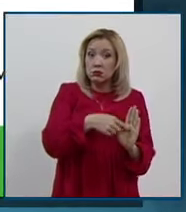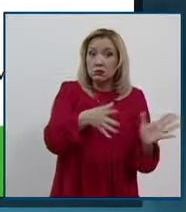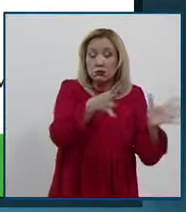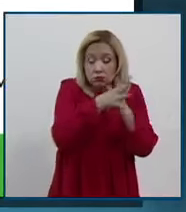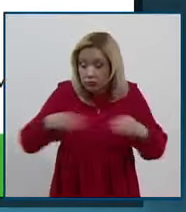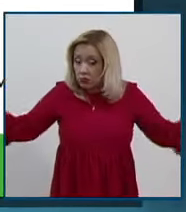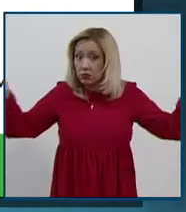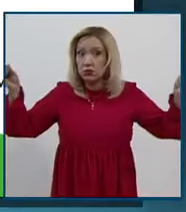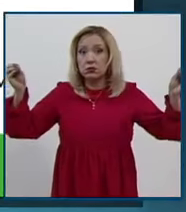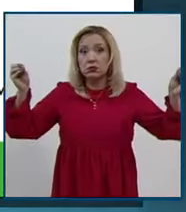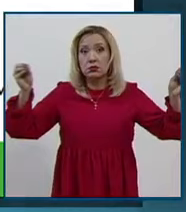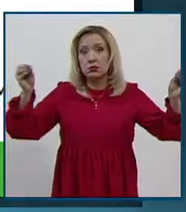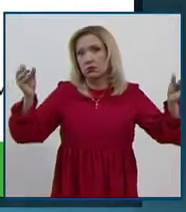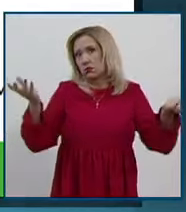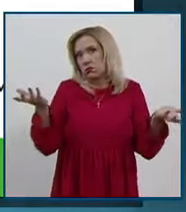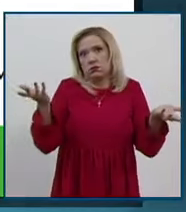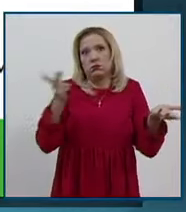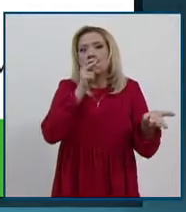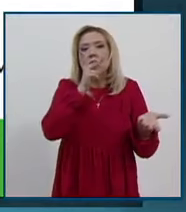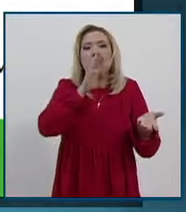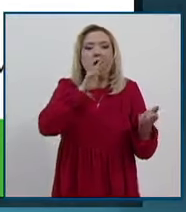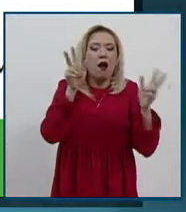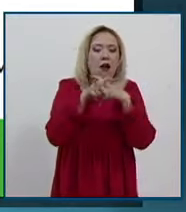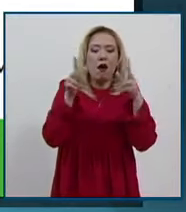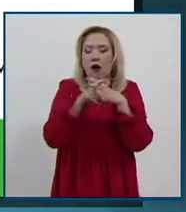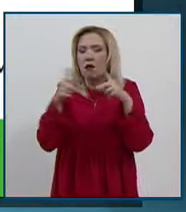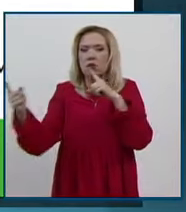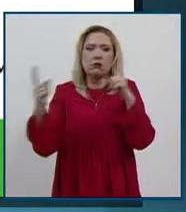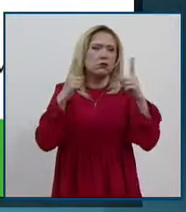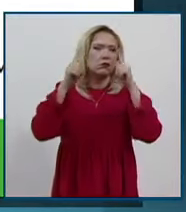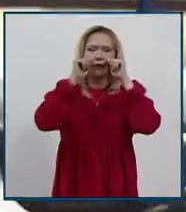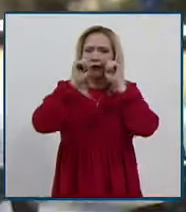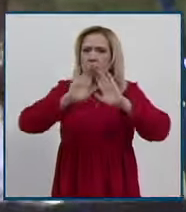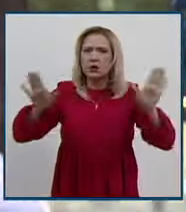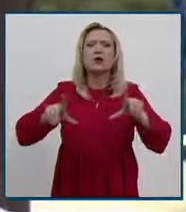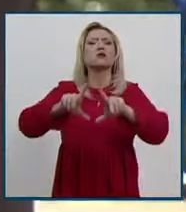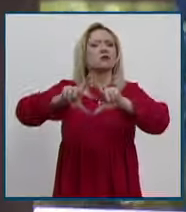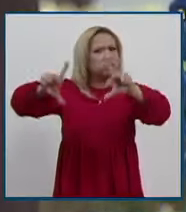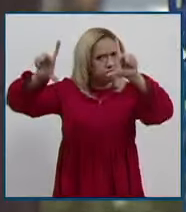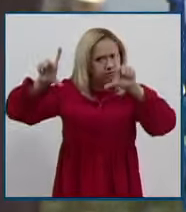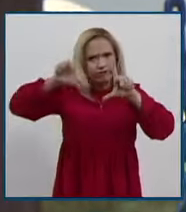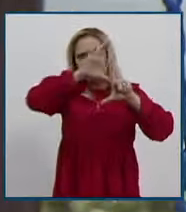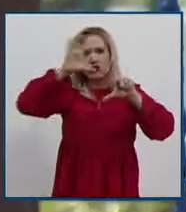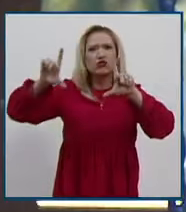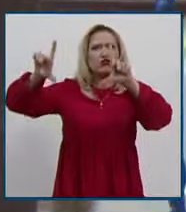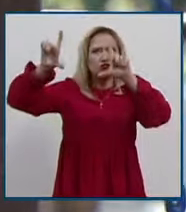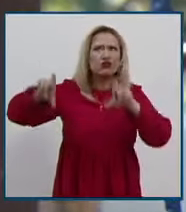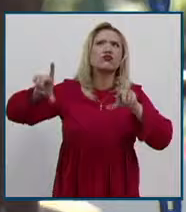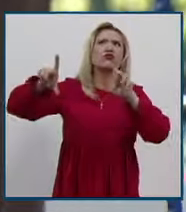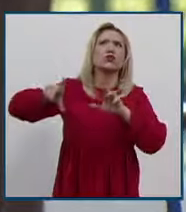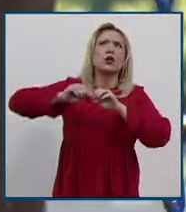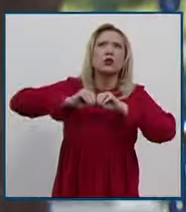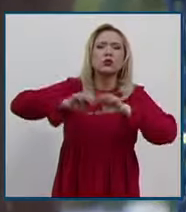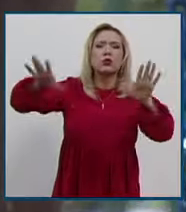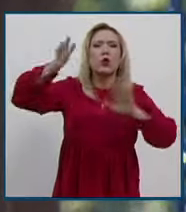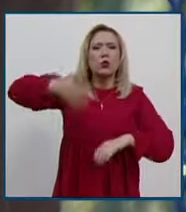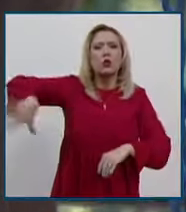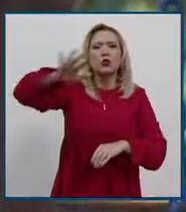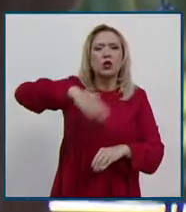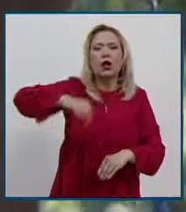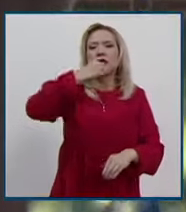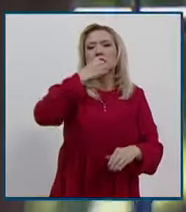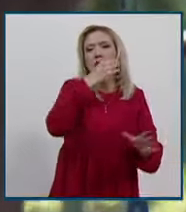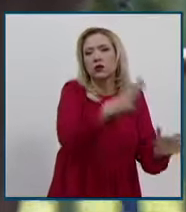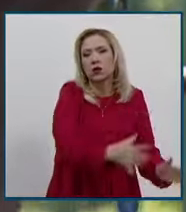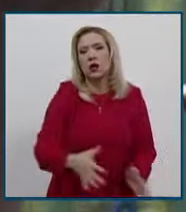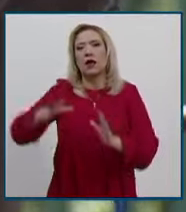disputas familiares explicó que no se puede de negar su activación Pues se trata de una herramienta para la búsqueda y pronta recuperación de